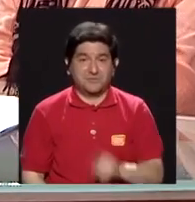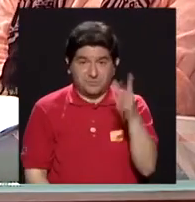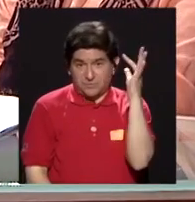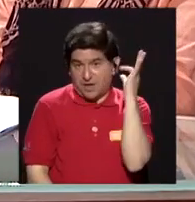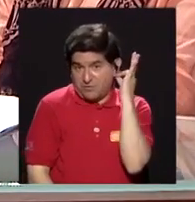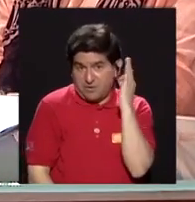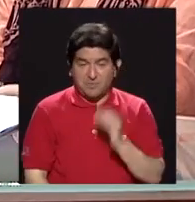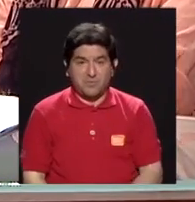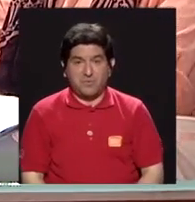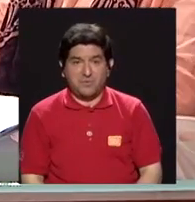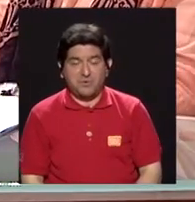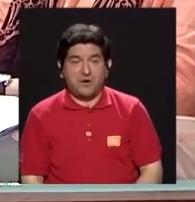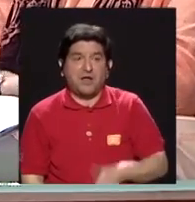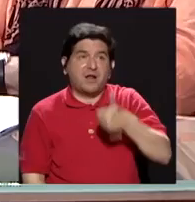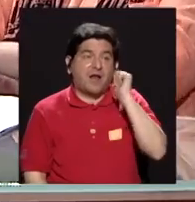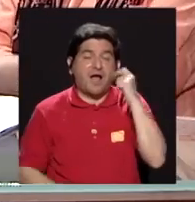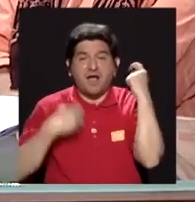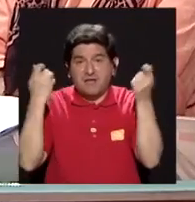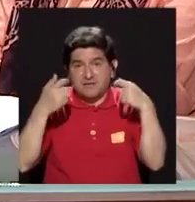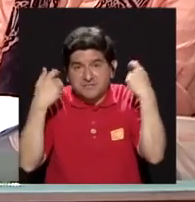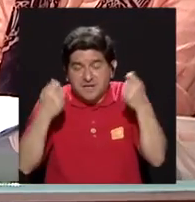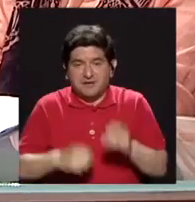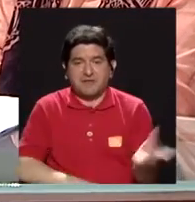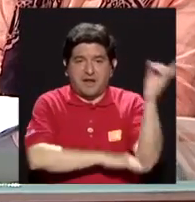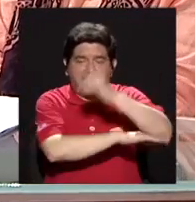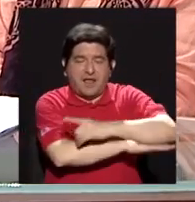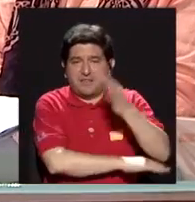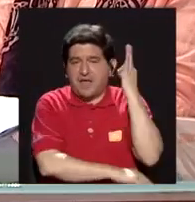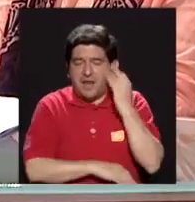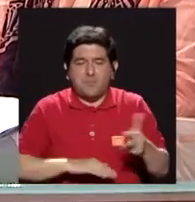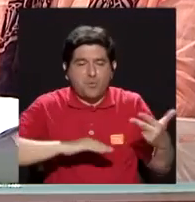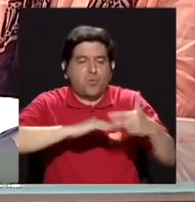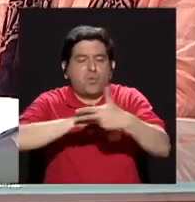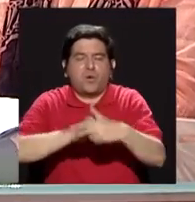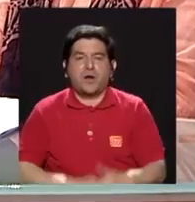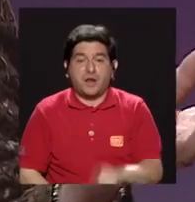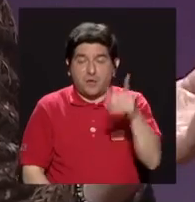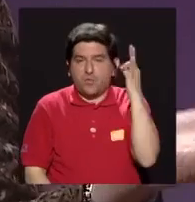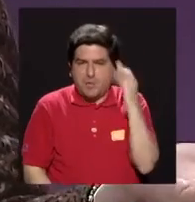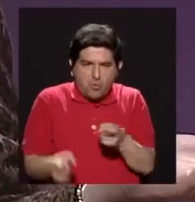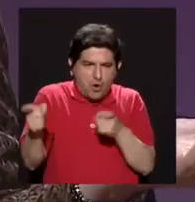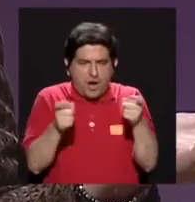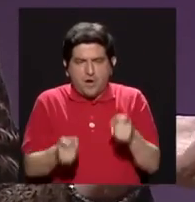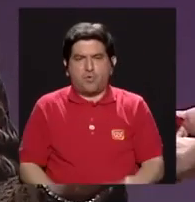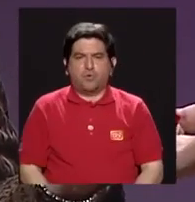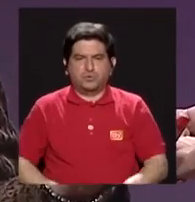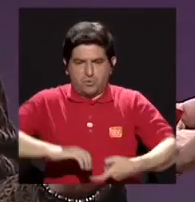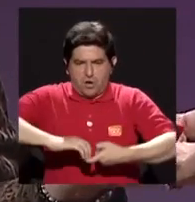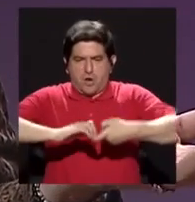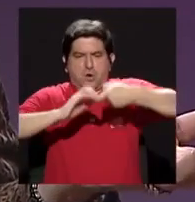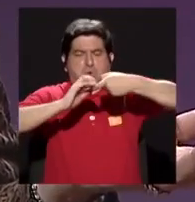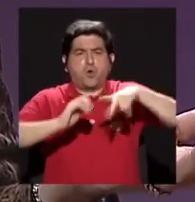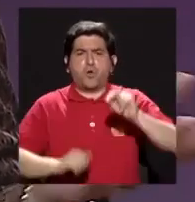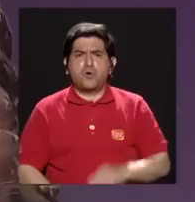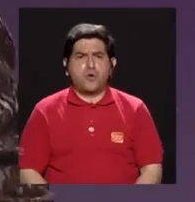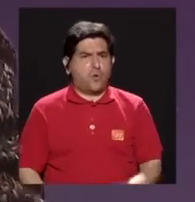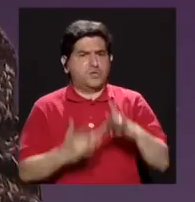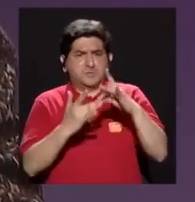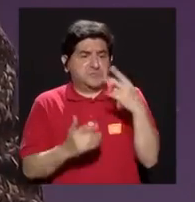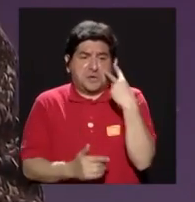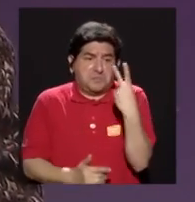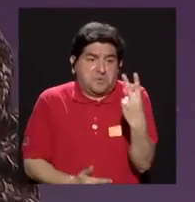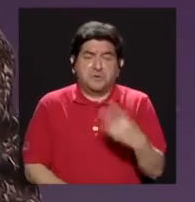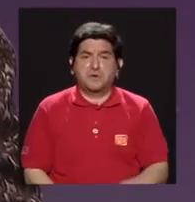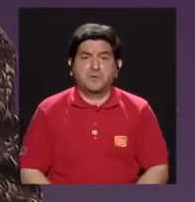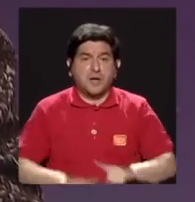mujer ayer celebrábamos por ejemplo el día de la mujer portuaria una mujer manejar una grúa no le va a resultar extraño porque lo miro pero